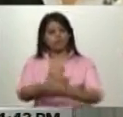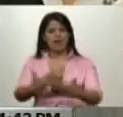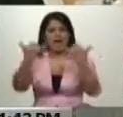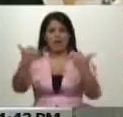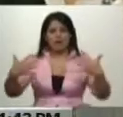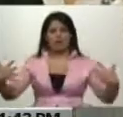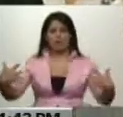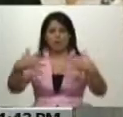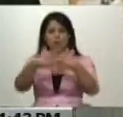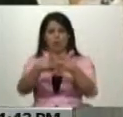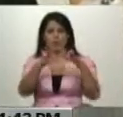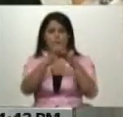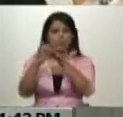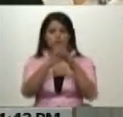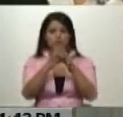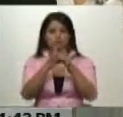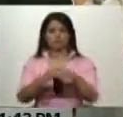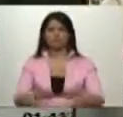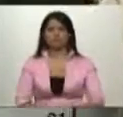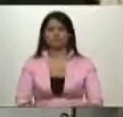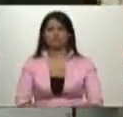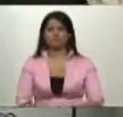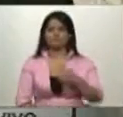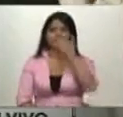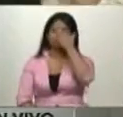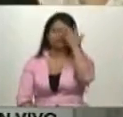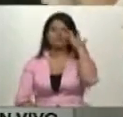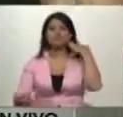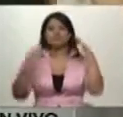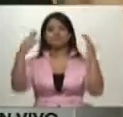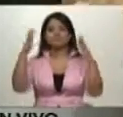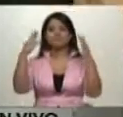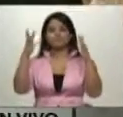adelante estamos más fuertes que nunca.